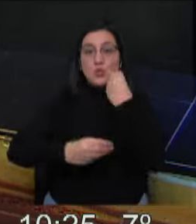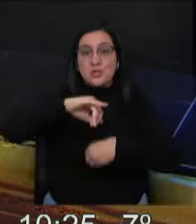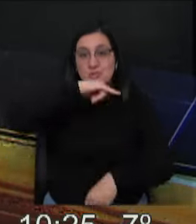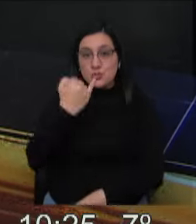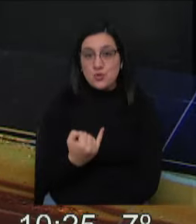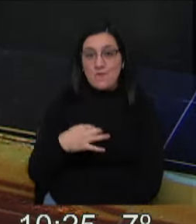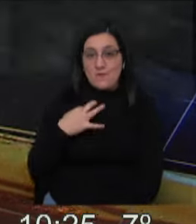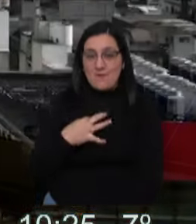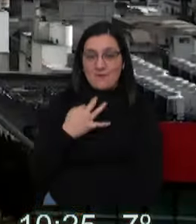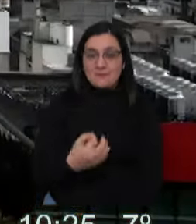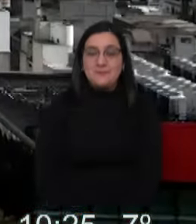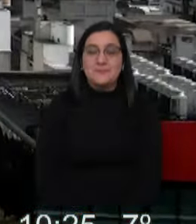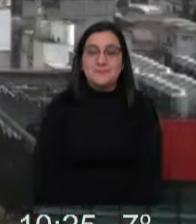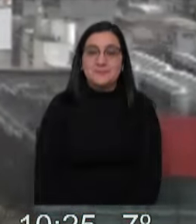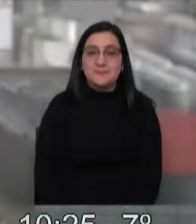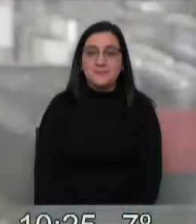Viva.